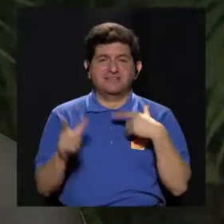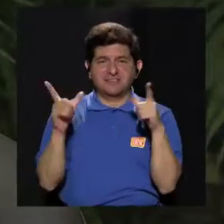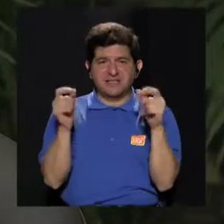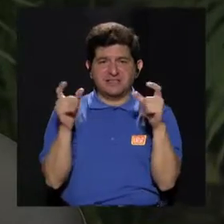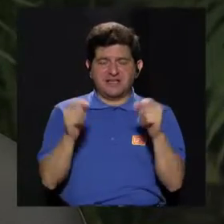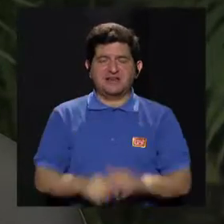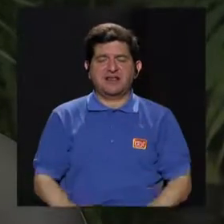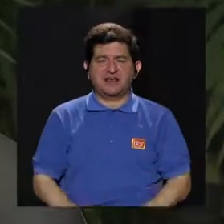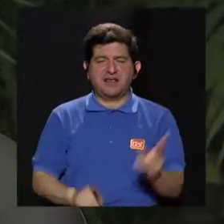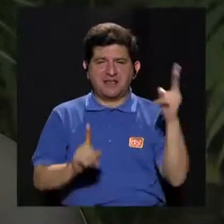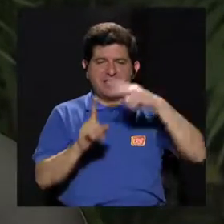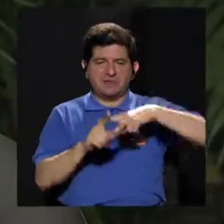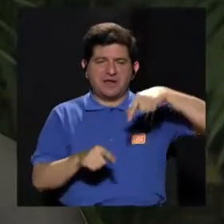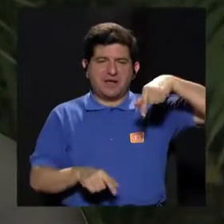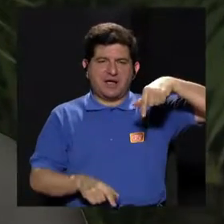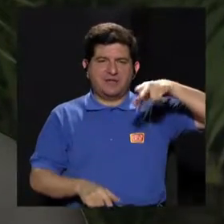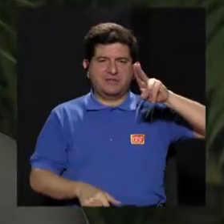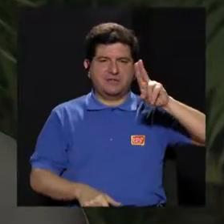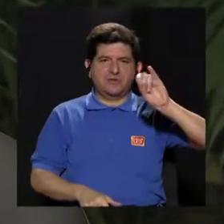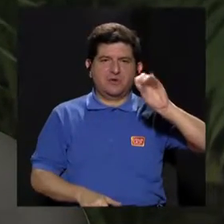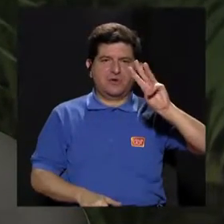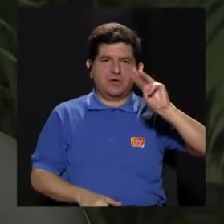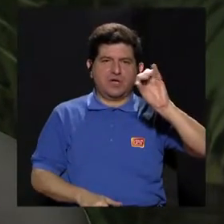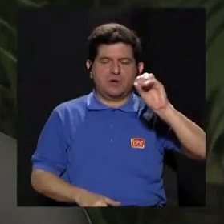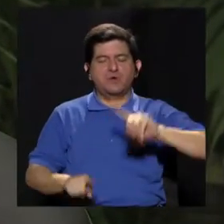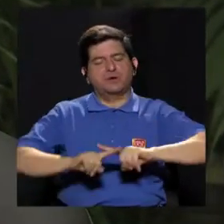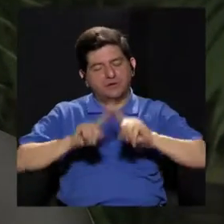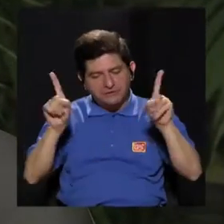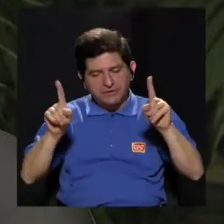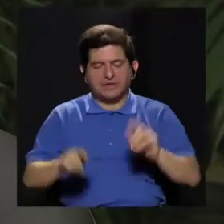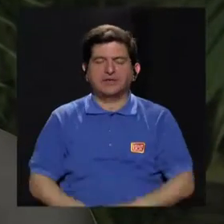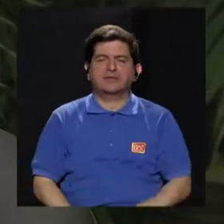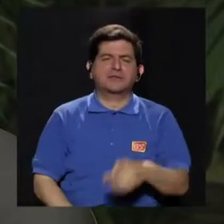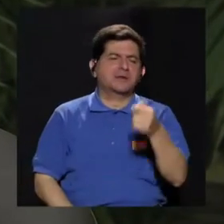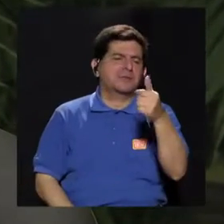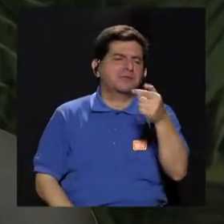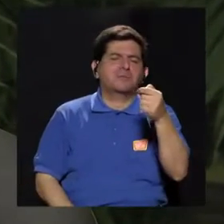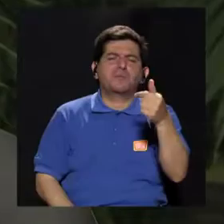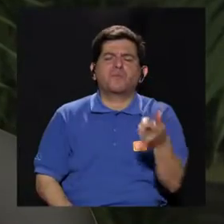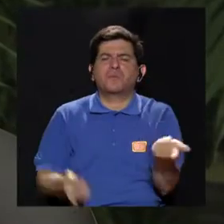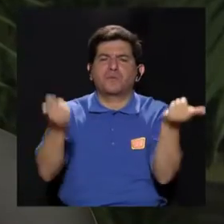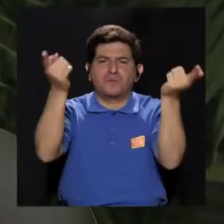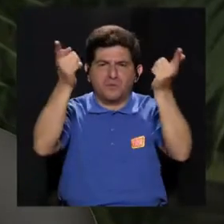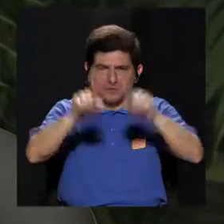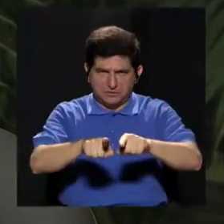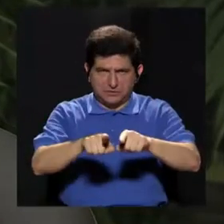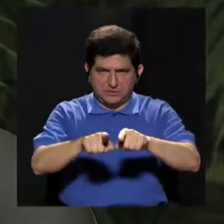madre tiene cáncer y está en quimioterapia, sí, ¿verdad? Son muy escasas